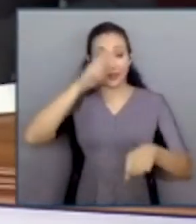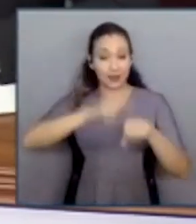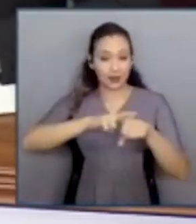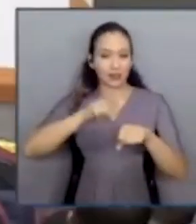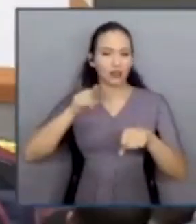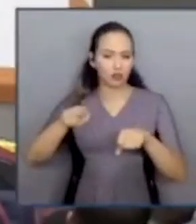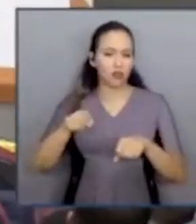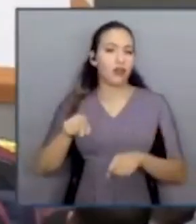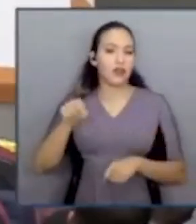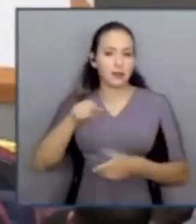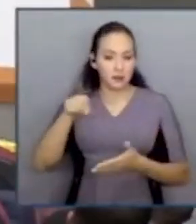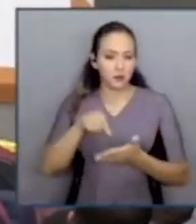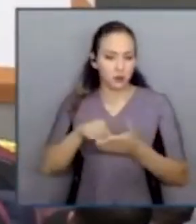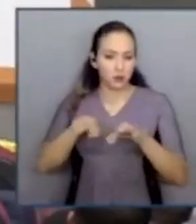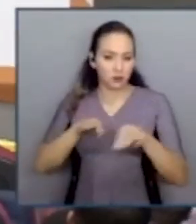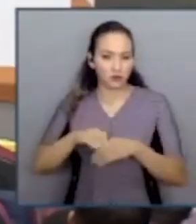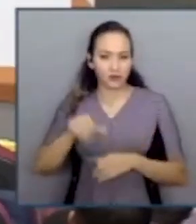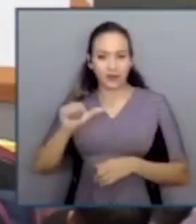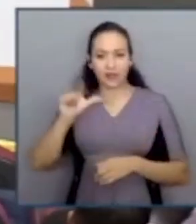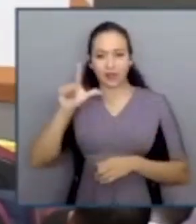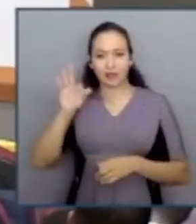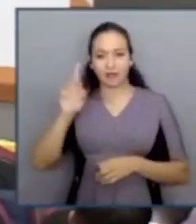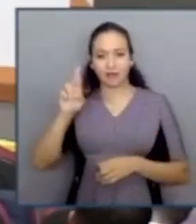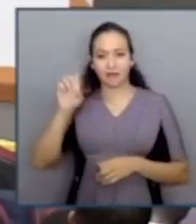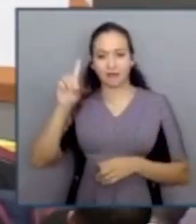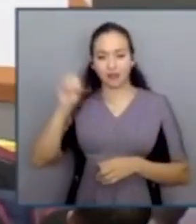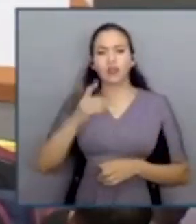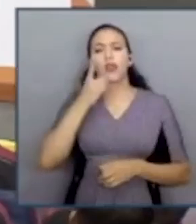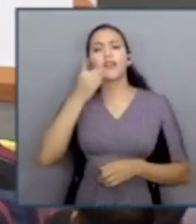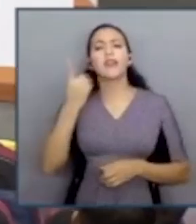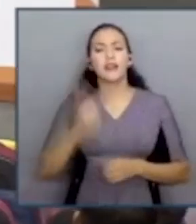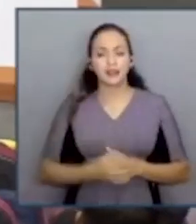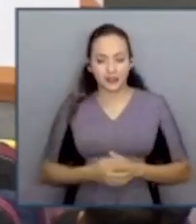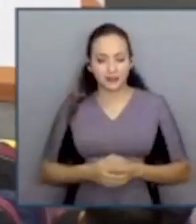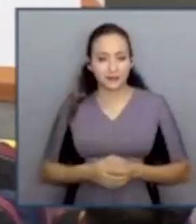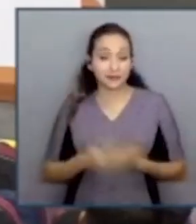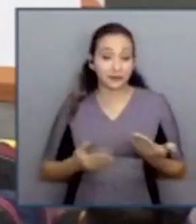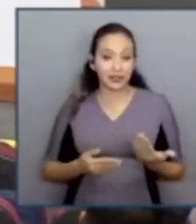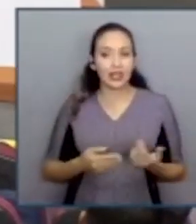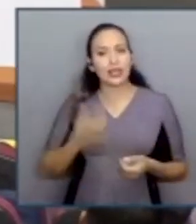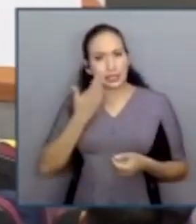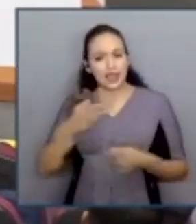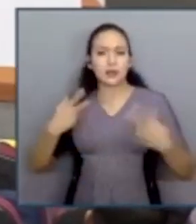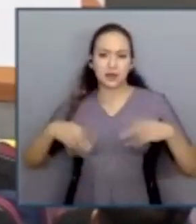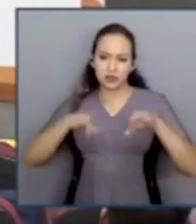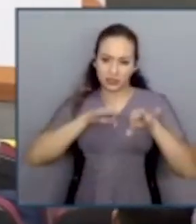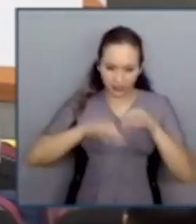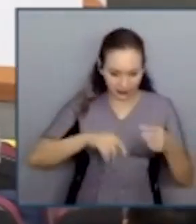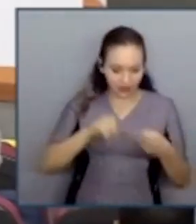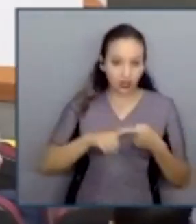laboral Alfredo Domínguez marrufo apostó Porque tanto empleadores sindicatos y trabajadores